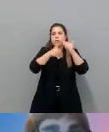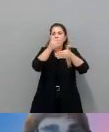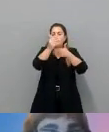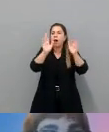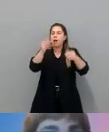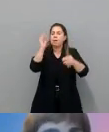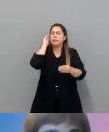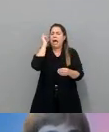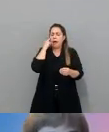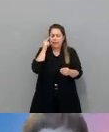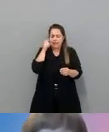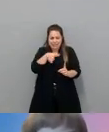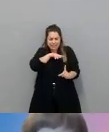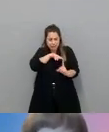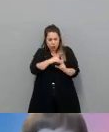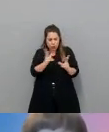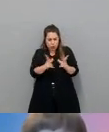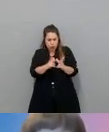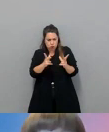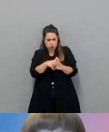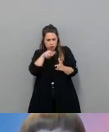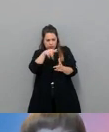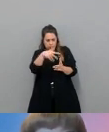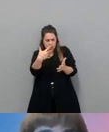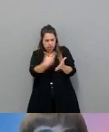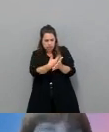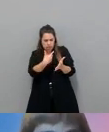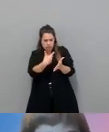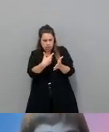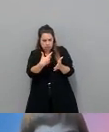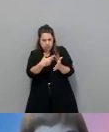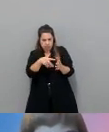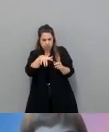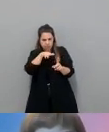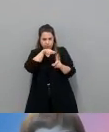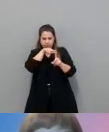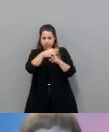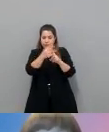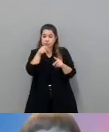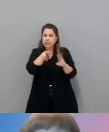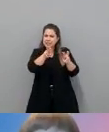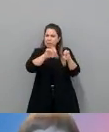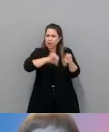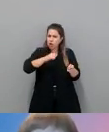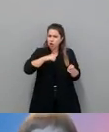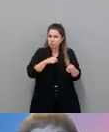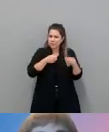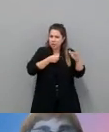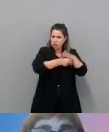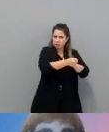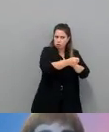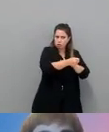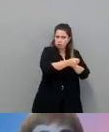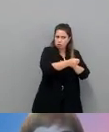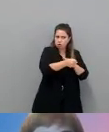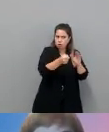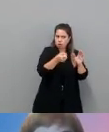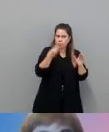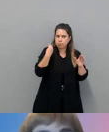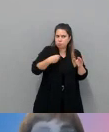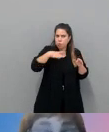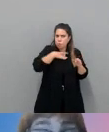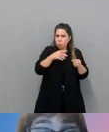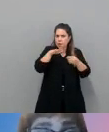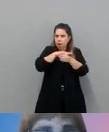esta situación social de partida que nos está explicando Ángeles, que tiene que ver con la hospitalización, también la podemos extender a otras